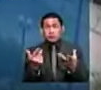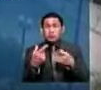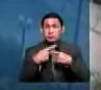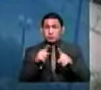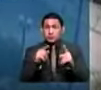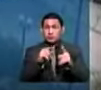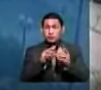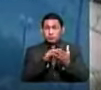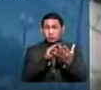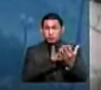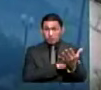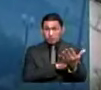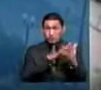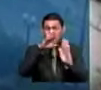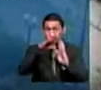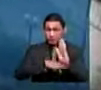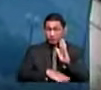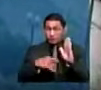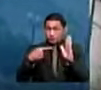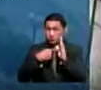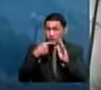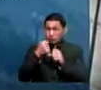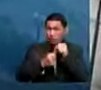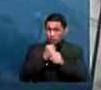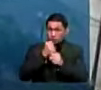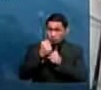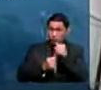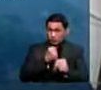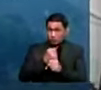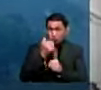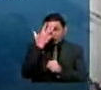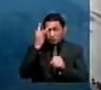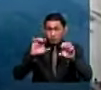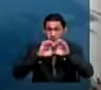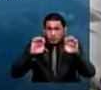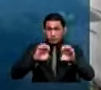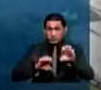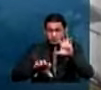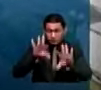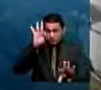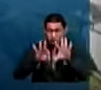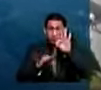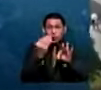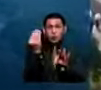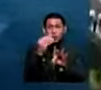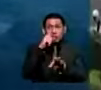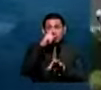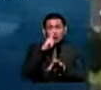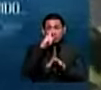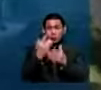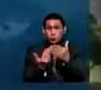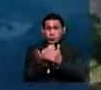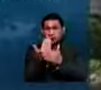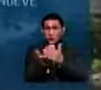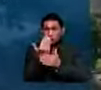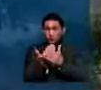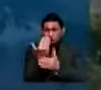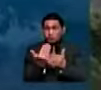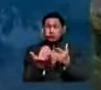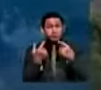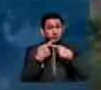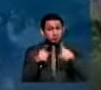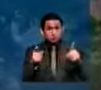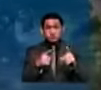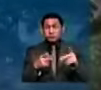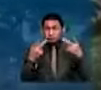un porcentaje de deducción adicional al impuesto a la renta por el incremento de nuevas plazas de trabajo, con contratos a plazo fijo o indefinido. Será destinada